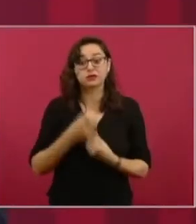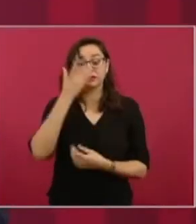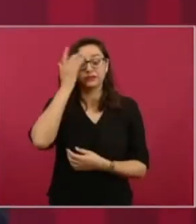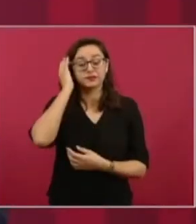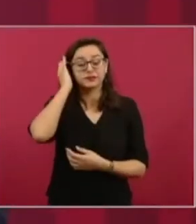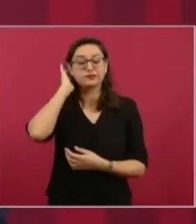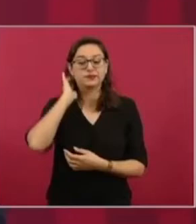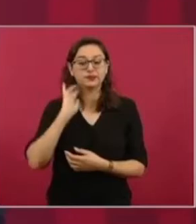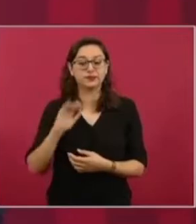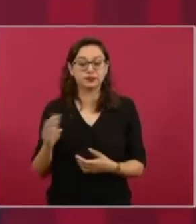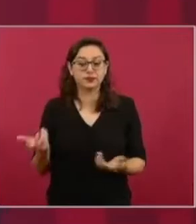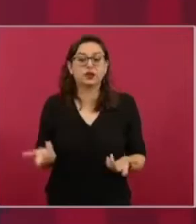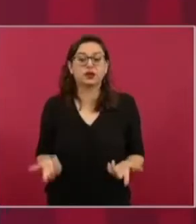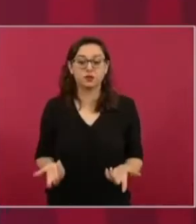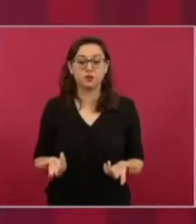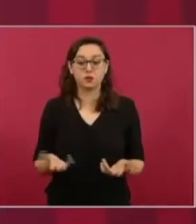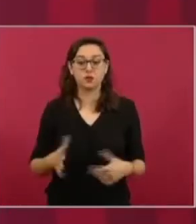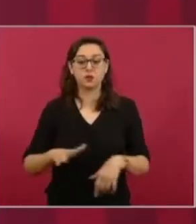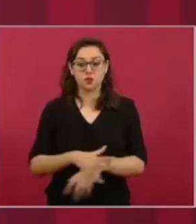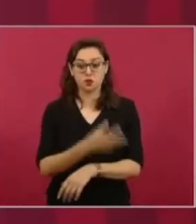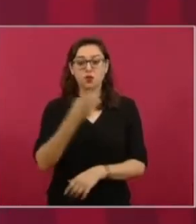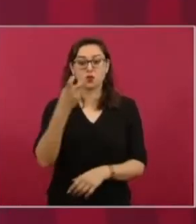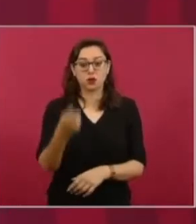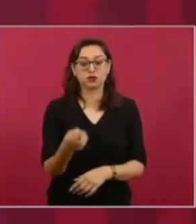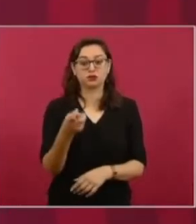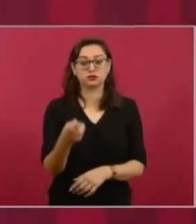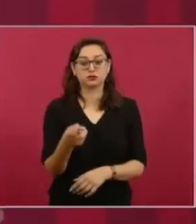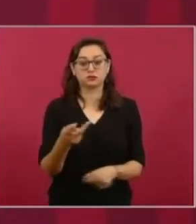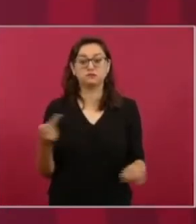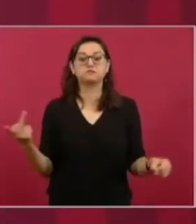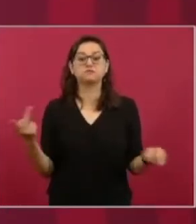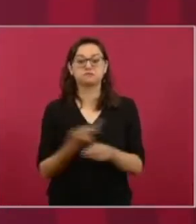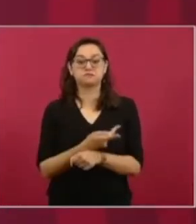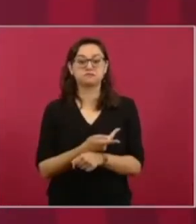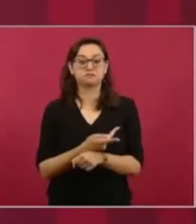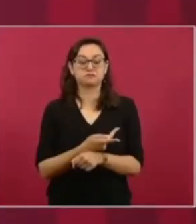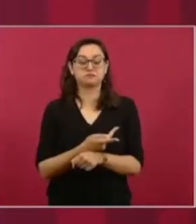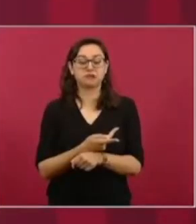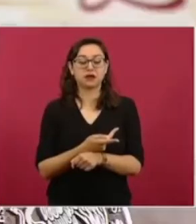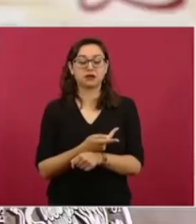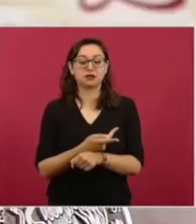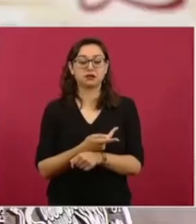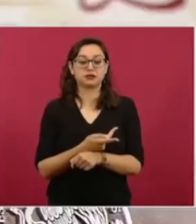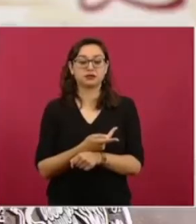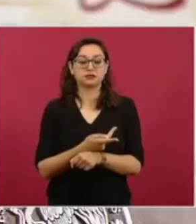Y por eso, pues, se vuelven